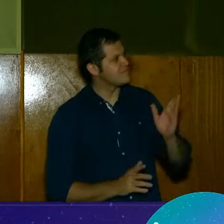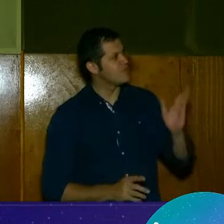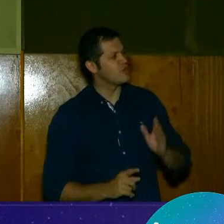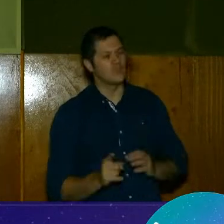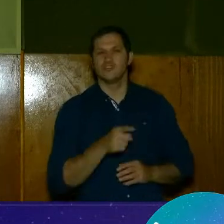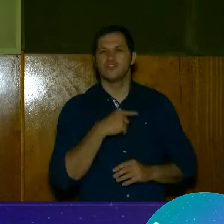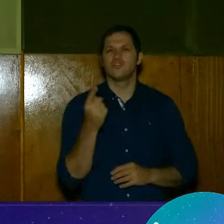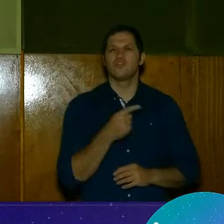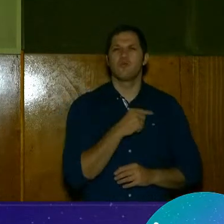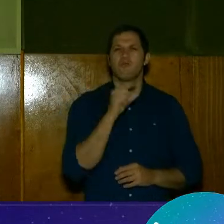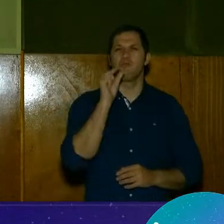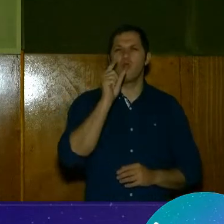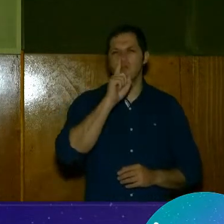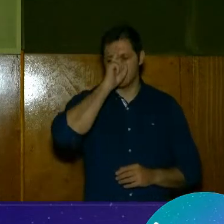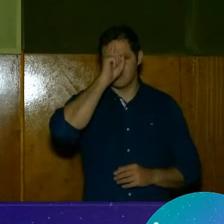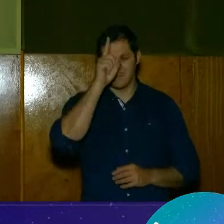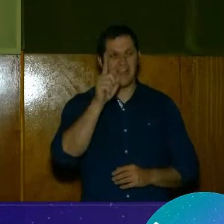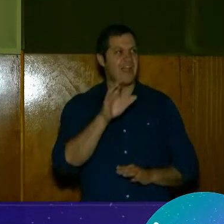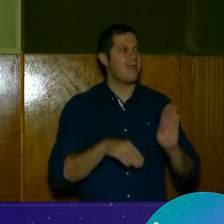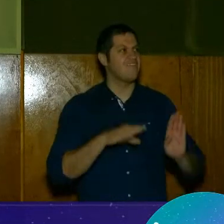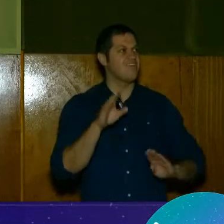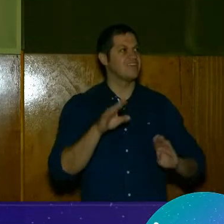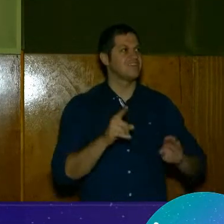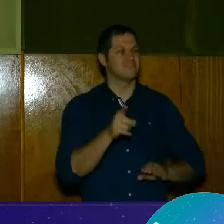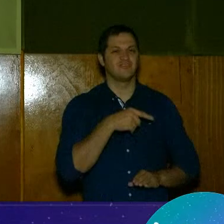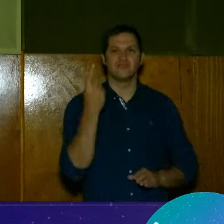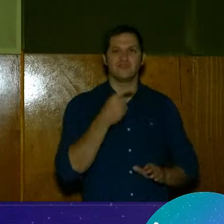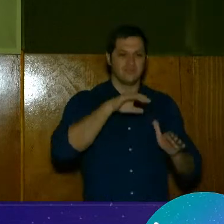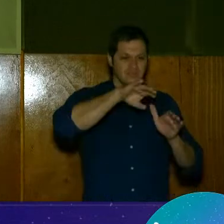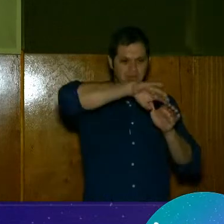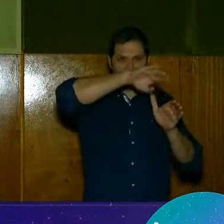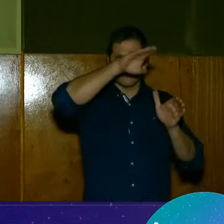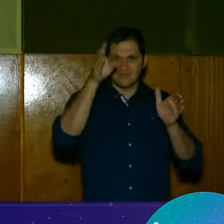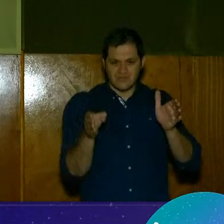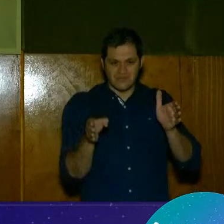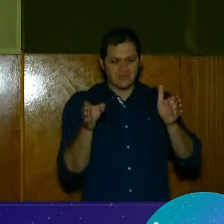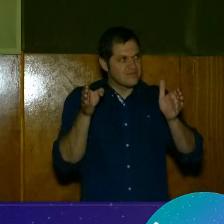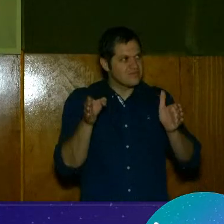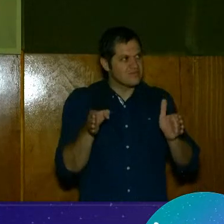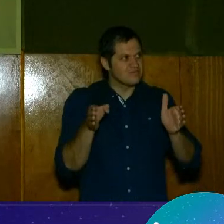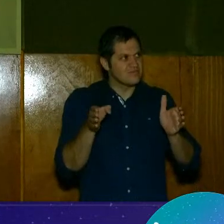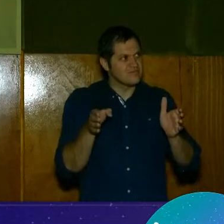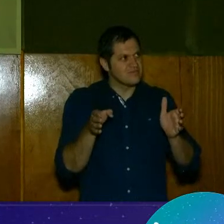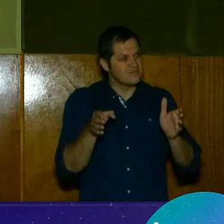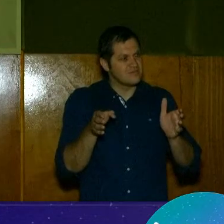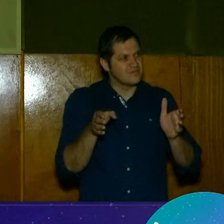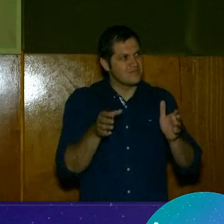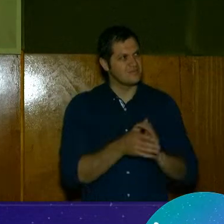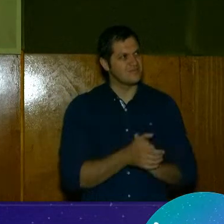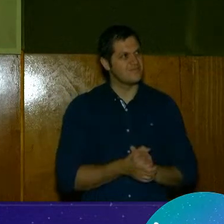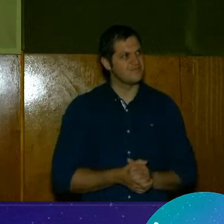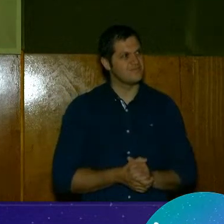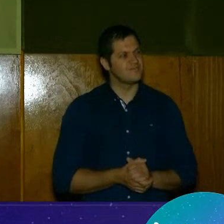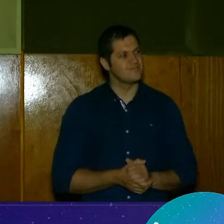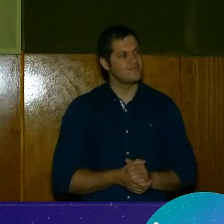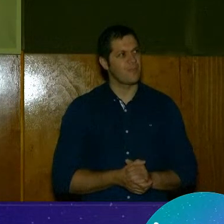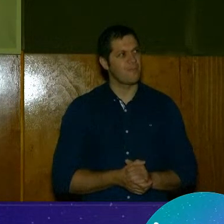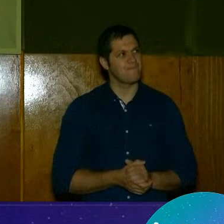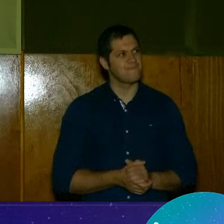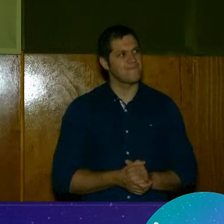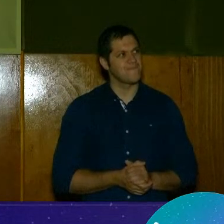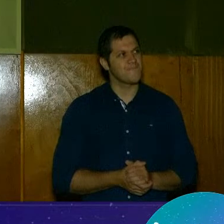que se llama el observatorio ver a rubin este telescopio tiene esta pinta es un poquito distinta a lo que estamos